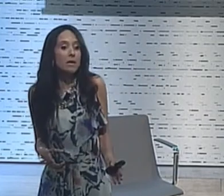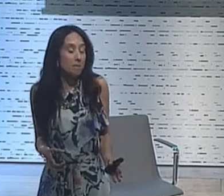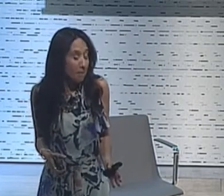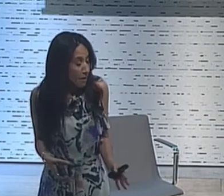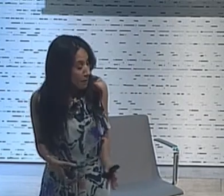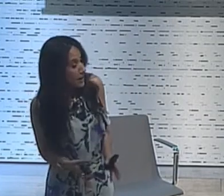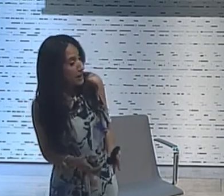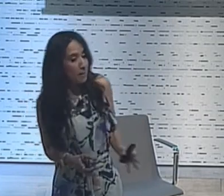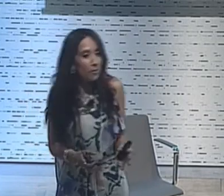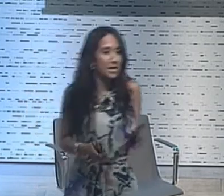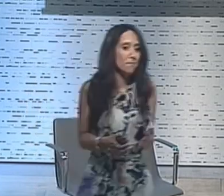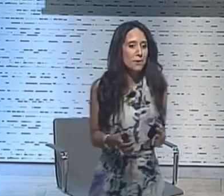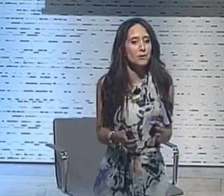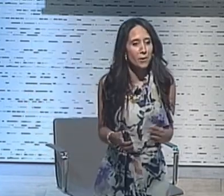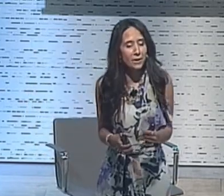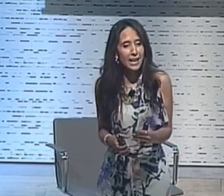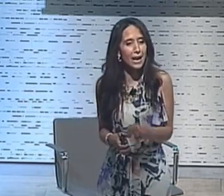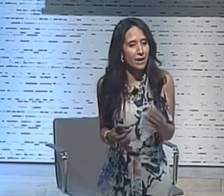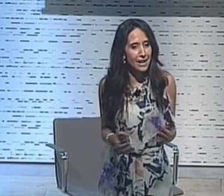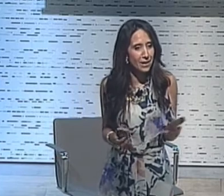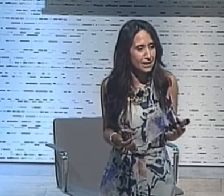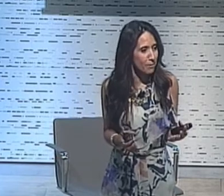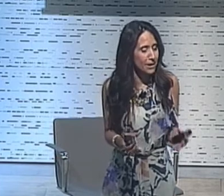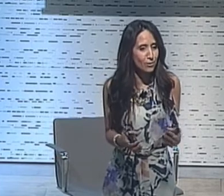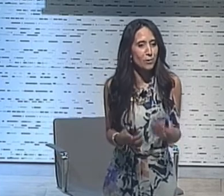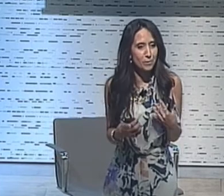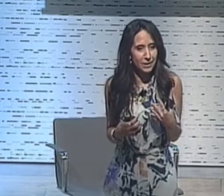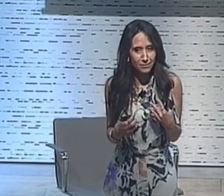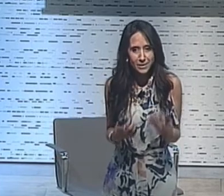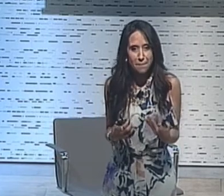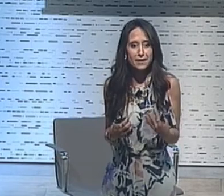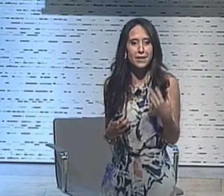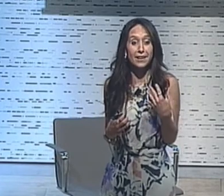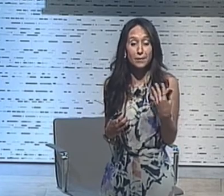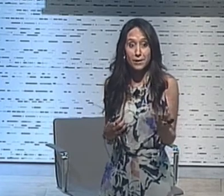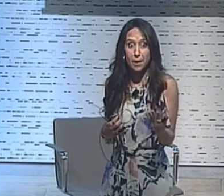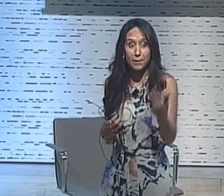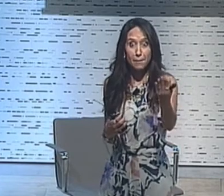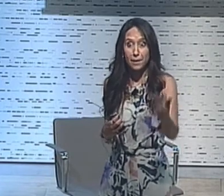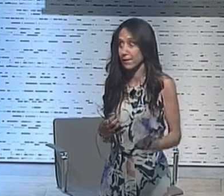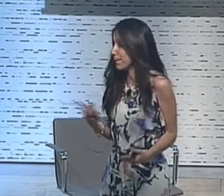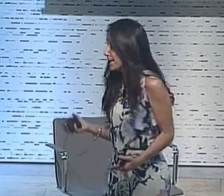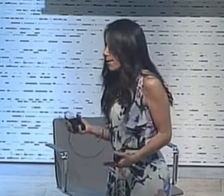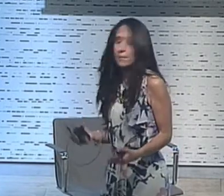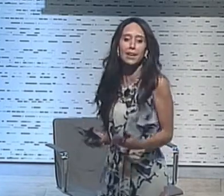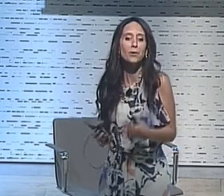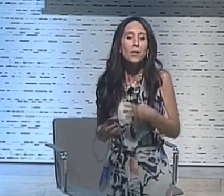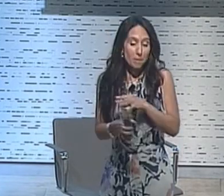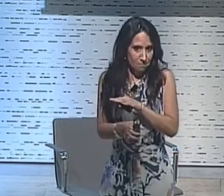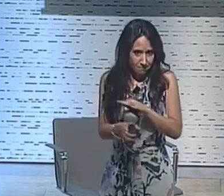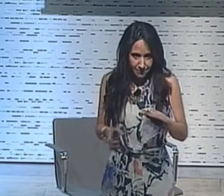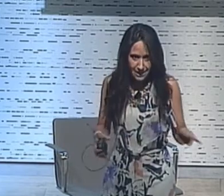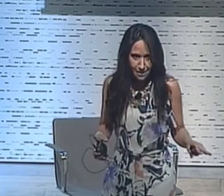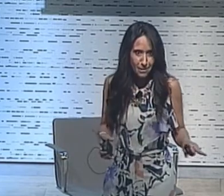aprendo, y me paro al frente, me pongo nervioso y a la hora de la hora se me olvida todo porque estoy tan presionada que si volteo a ver al padre de familia o al